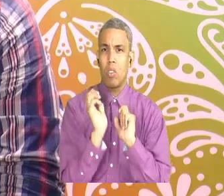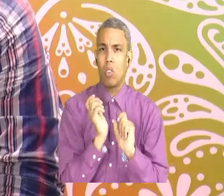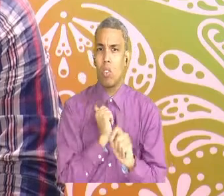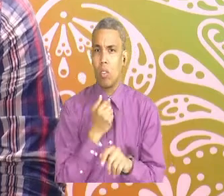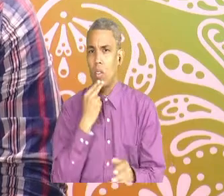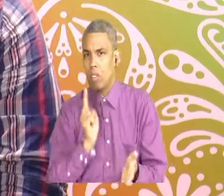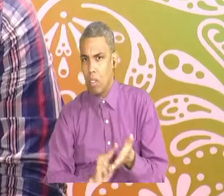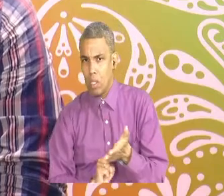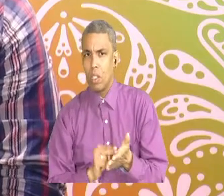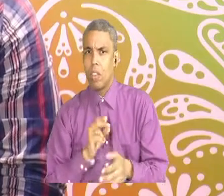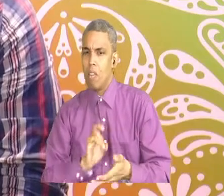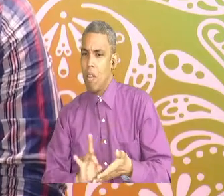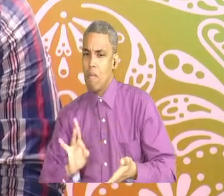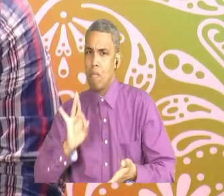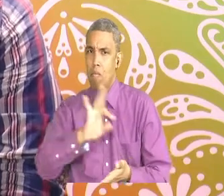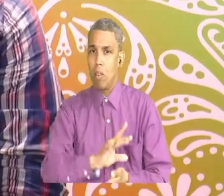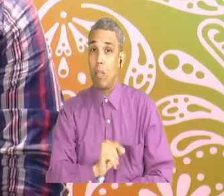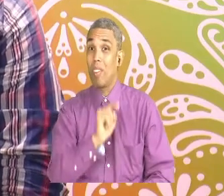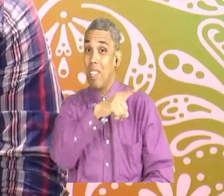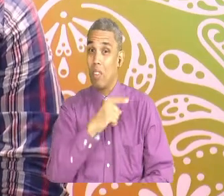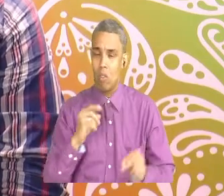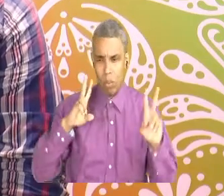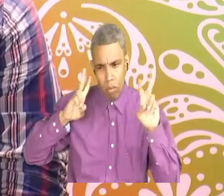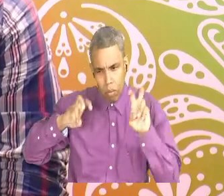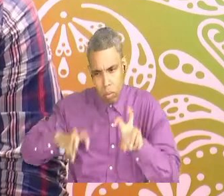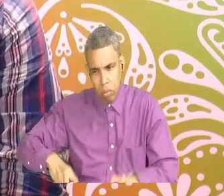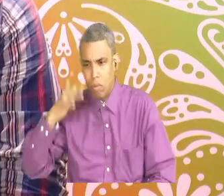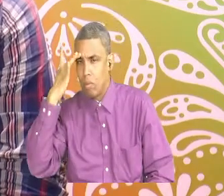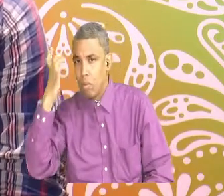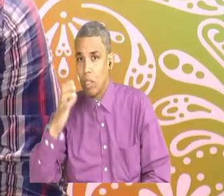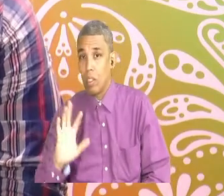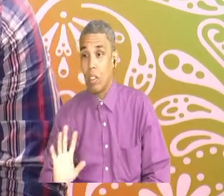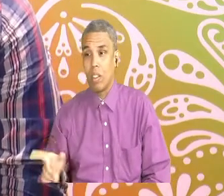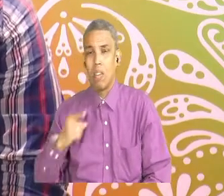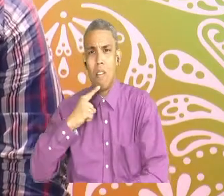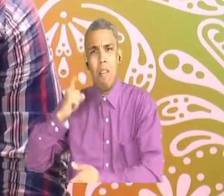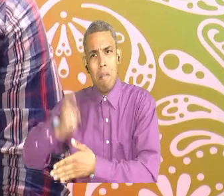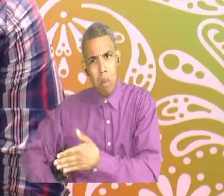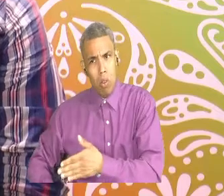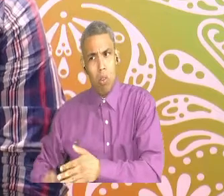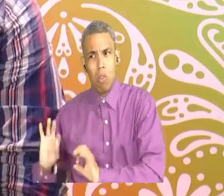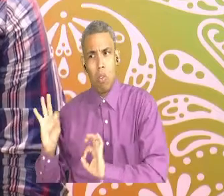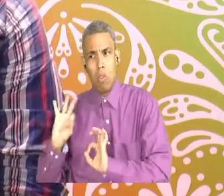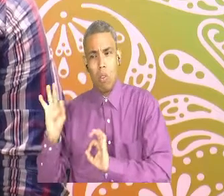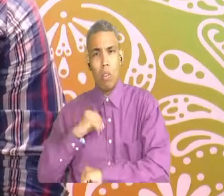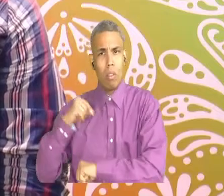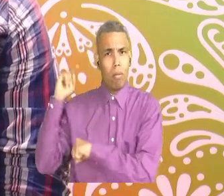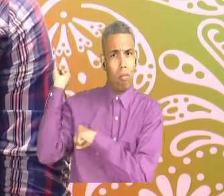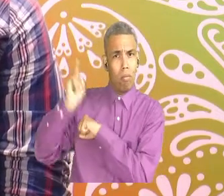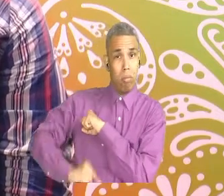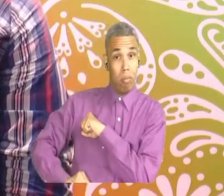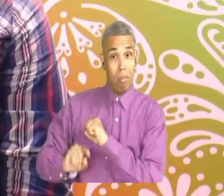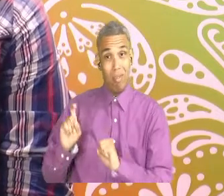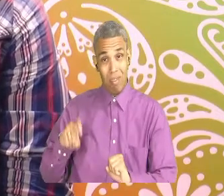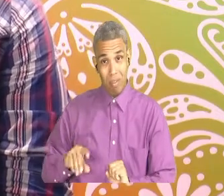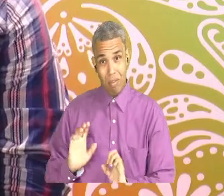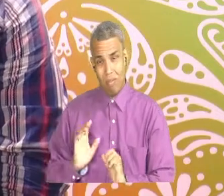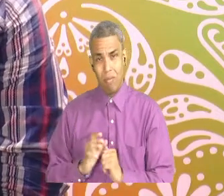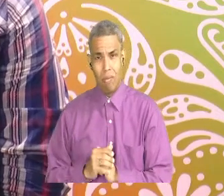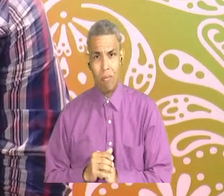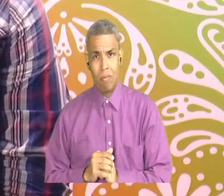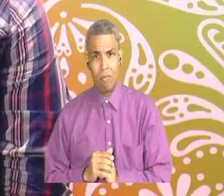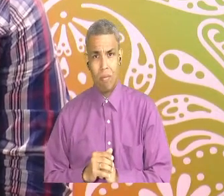con el fin de que entren a investigar la situación y pues se generen las multas a que haya lugar, si es el caso, ¿sí?